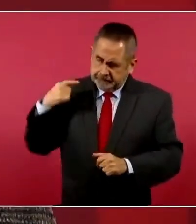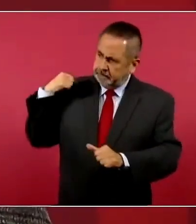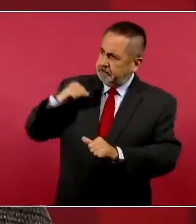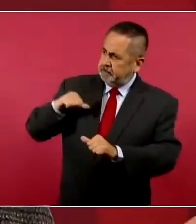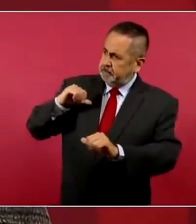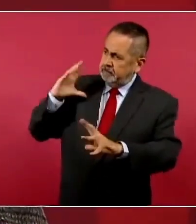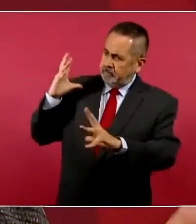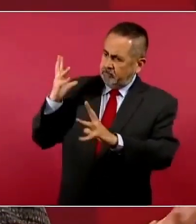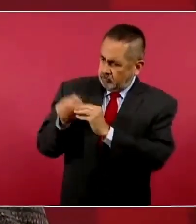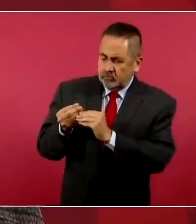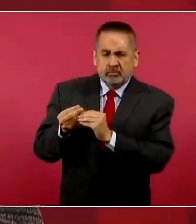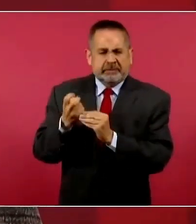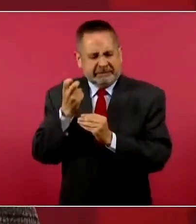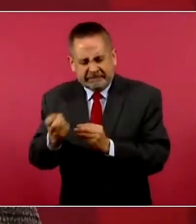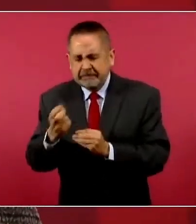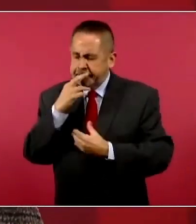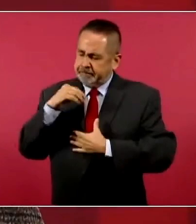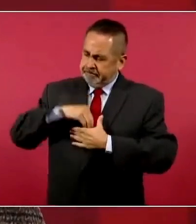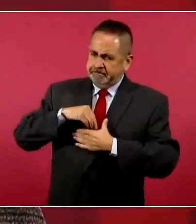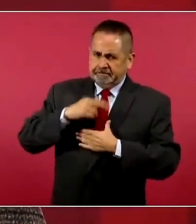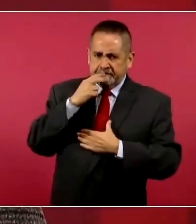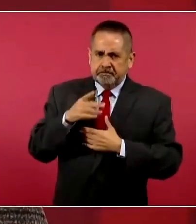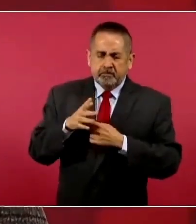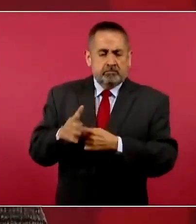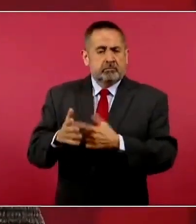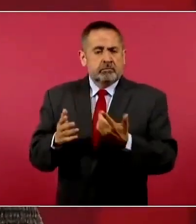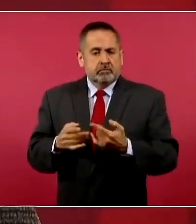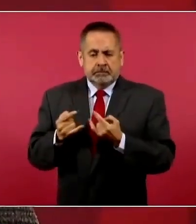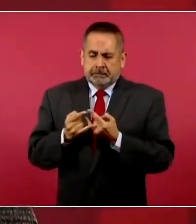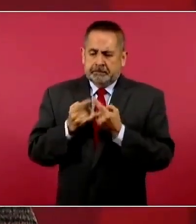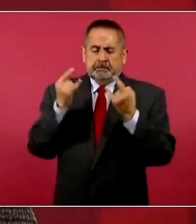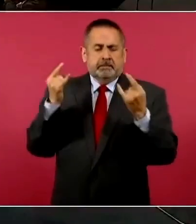¿Dónde vamos a tener una historia